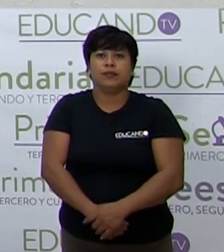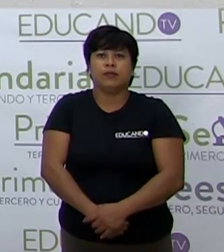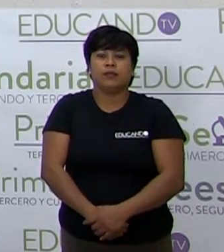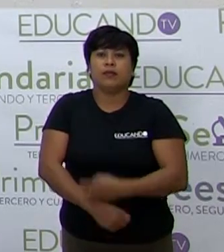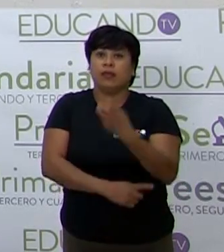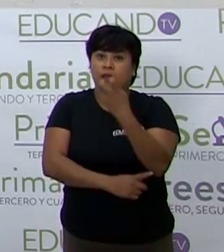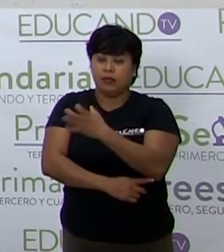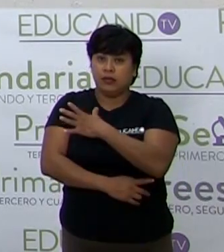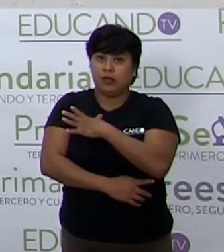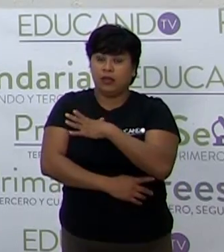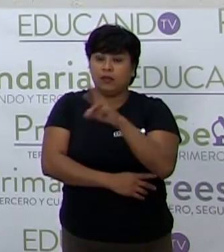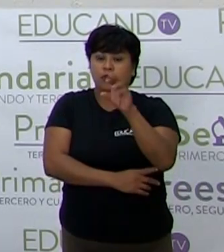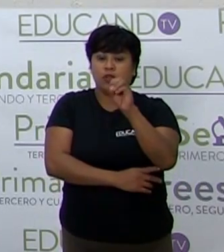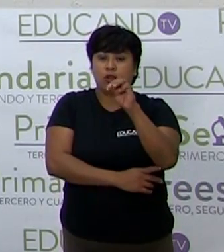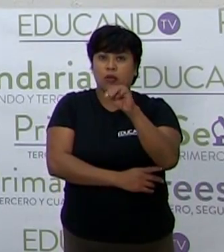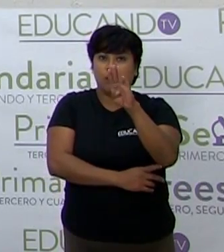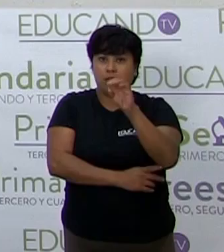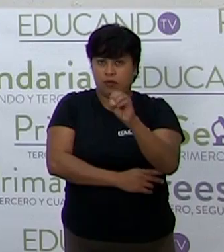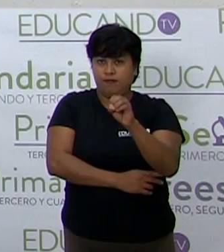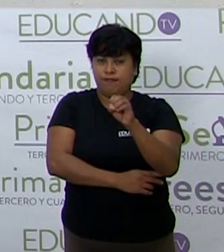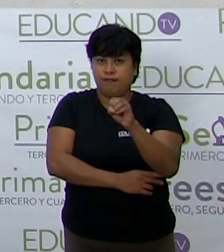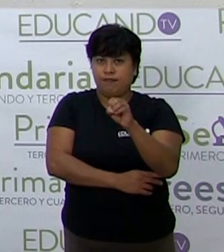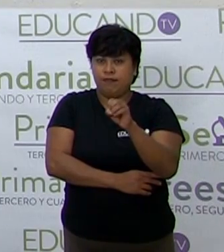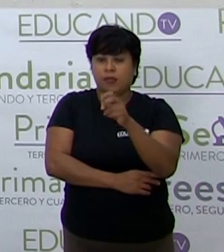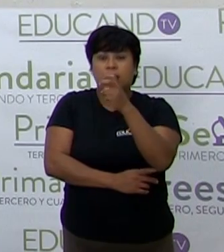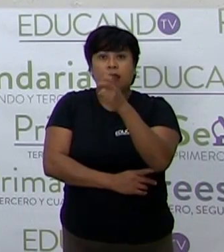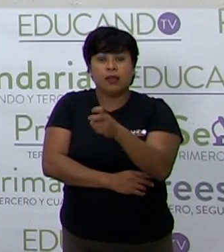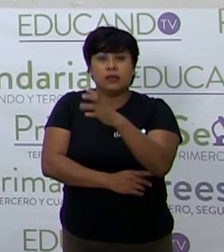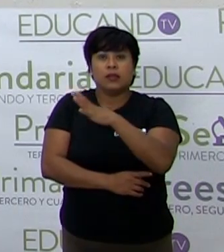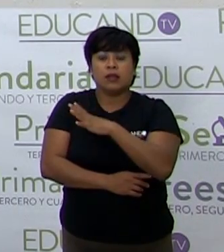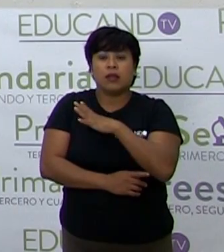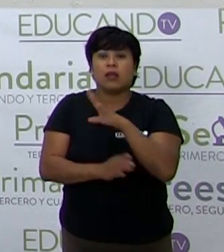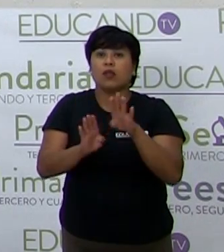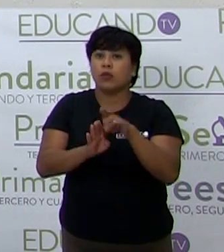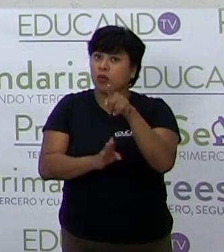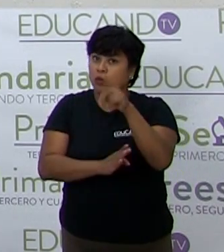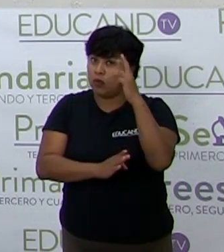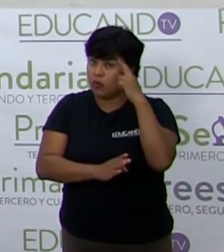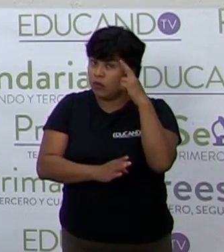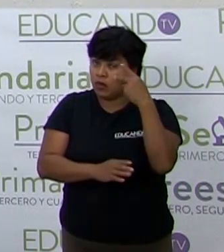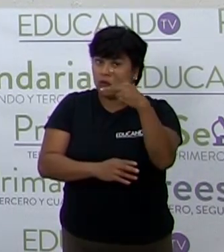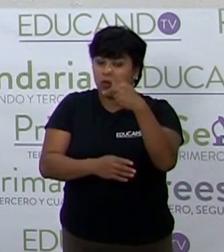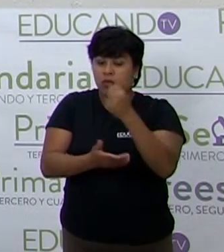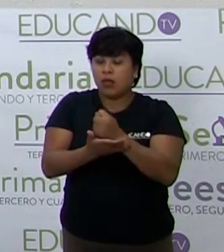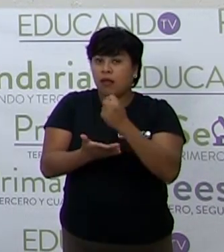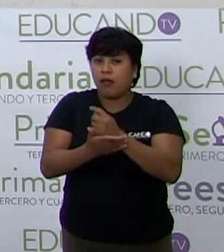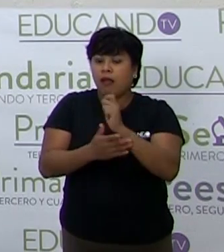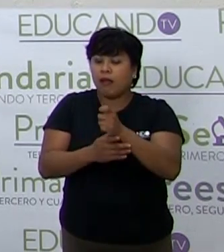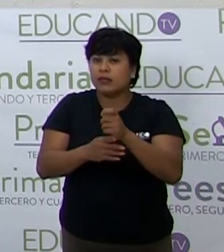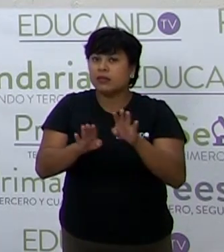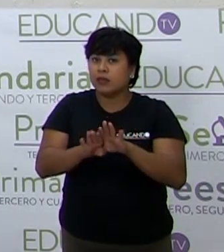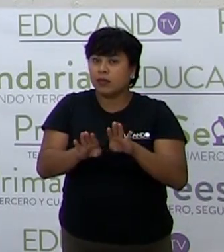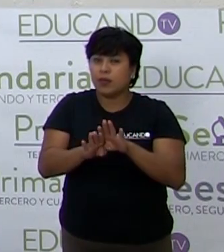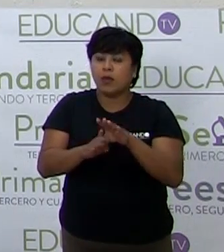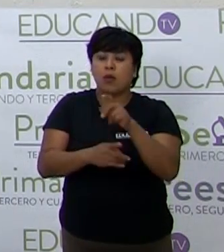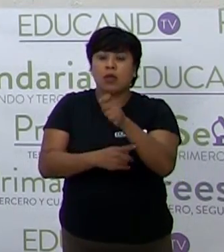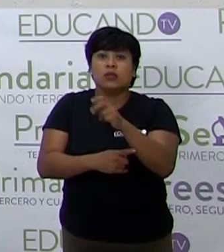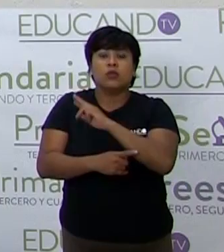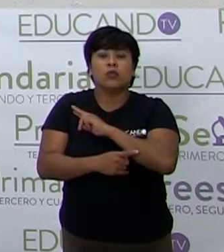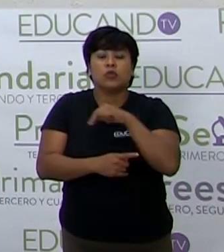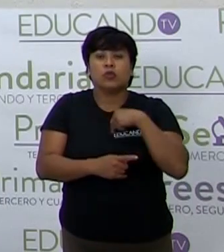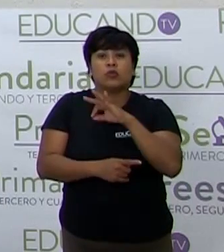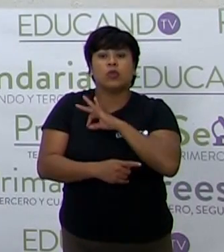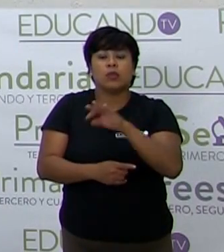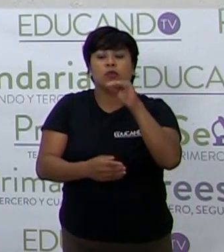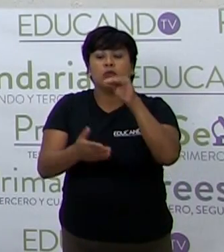Aquí tenemos un rombo y se quedó de tarea cuál es un desafío matemático en la cual pudiéramos